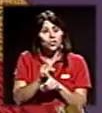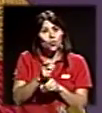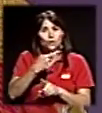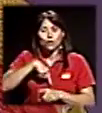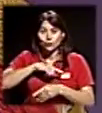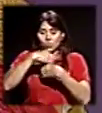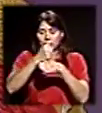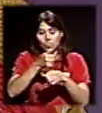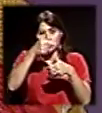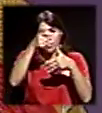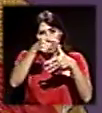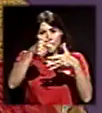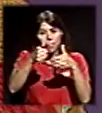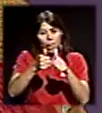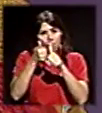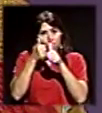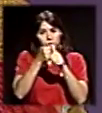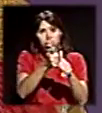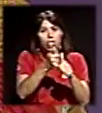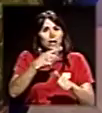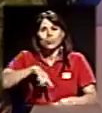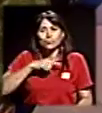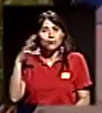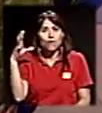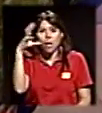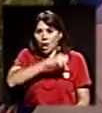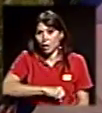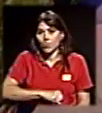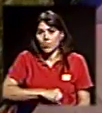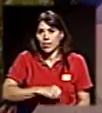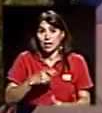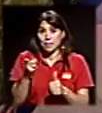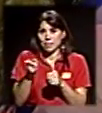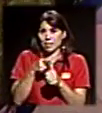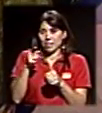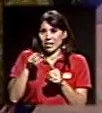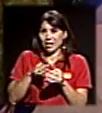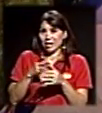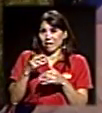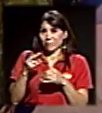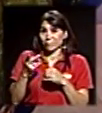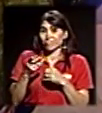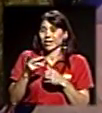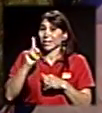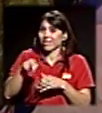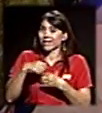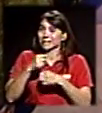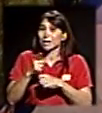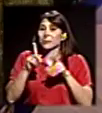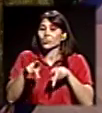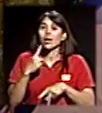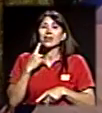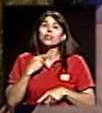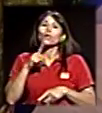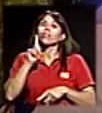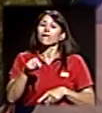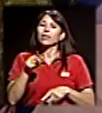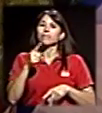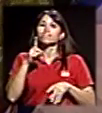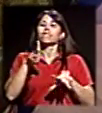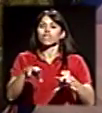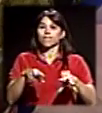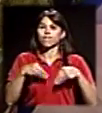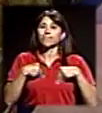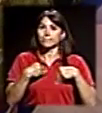somos conscientes como como decías antes que la el primer paso para el adicto es reconocer que tiene la adicción Y